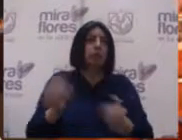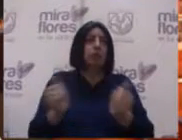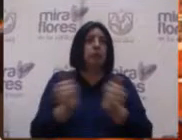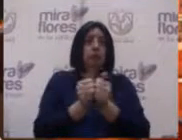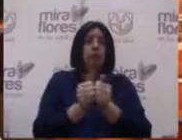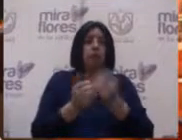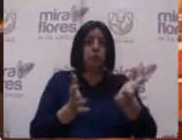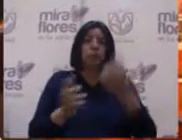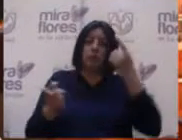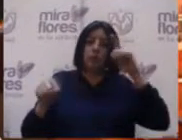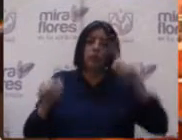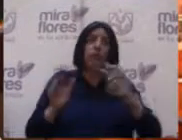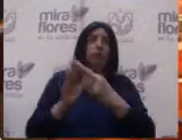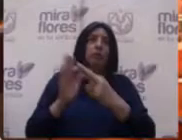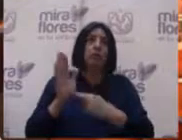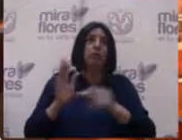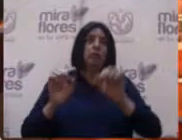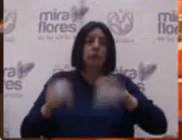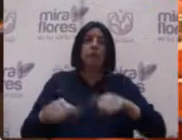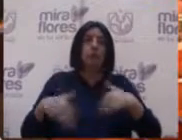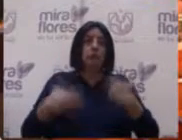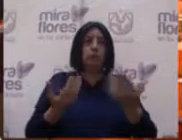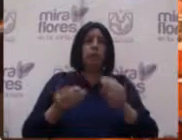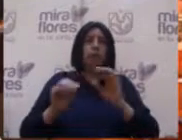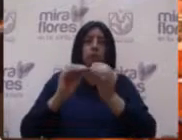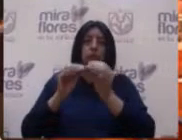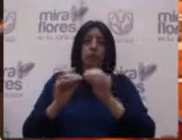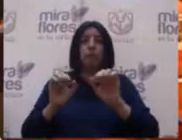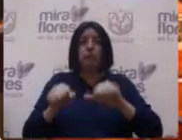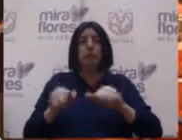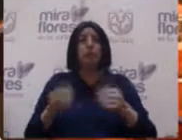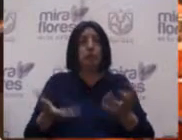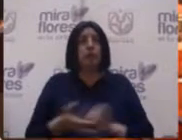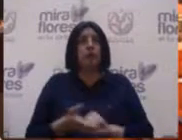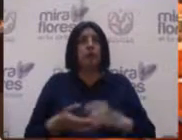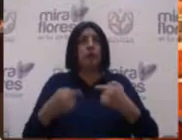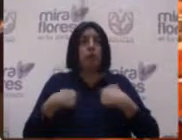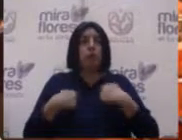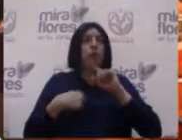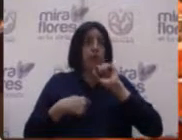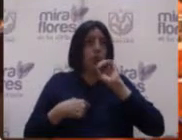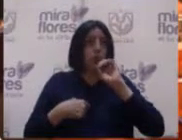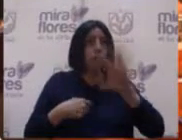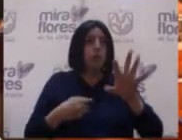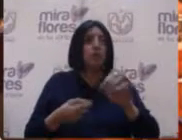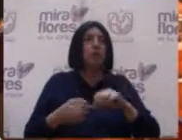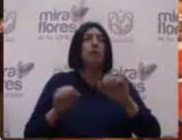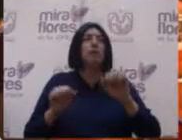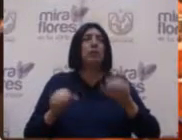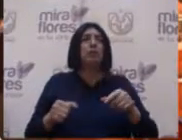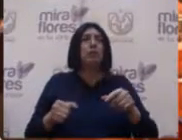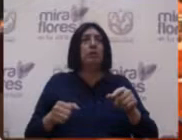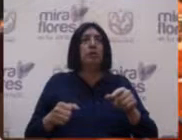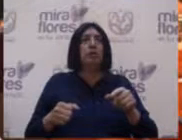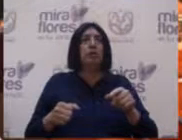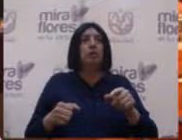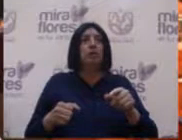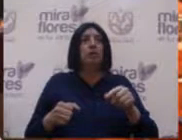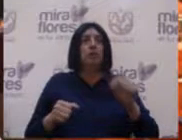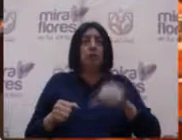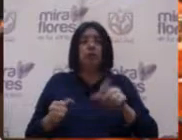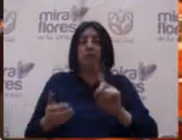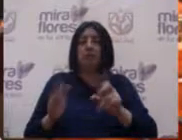el reglamento es que podemos hacer las variaciones que nosotros requerimos. Efectivamente yo declaré que no estaba de acuerdo con el